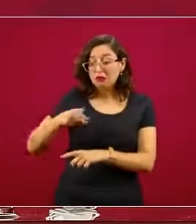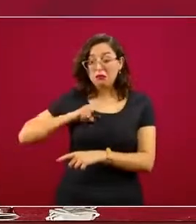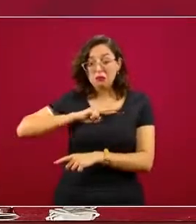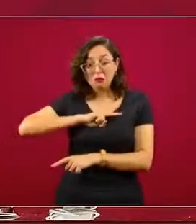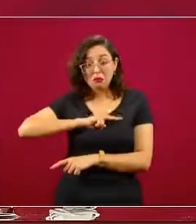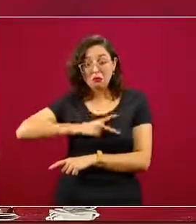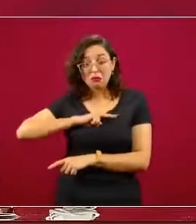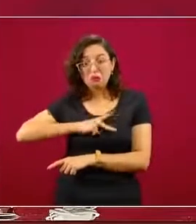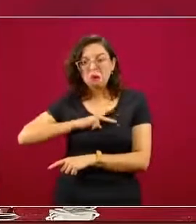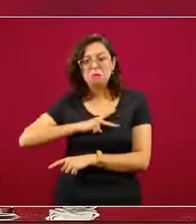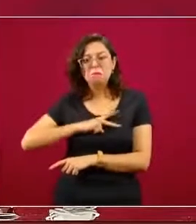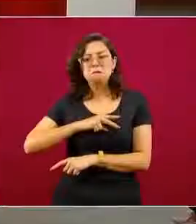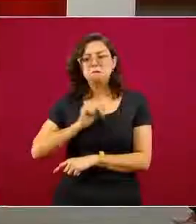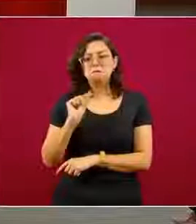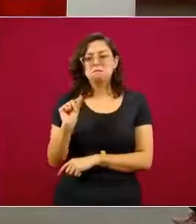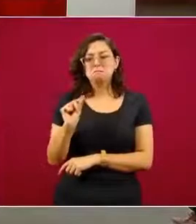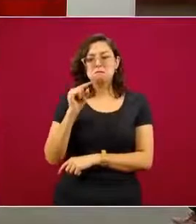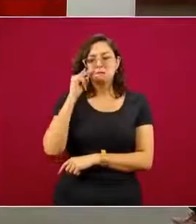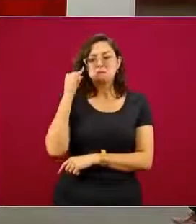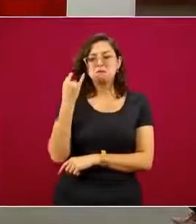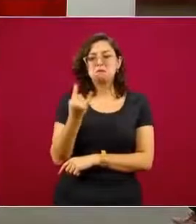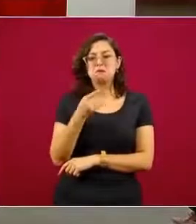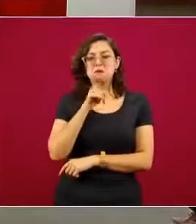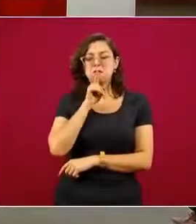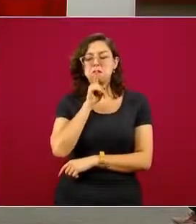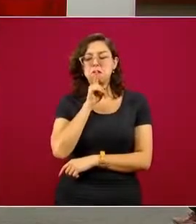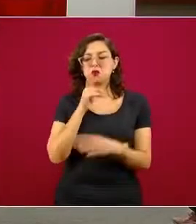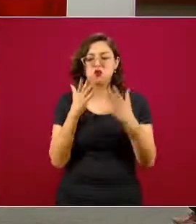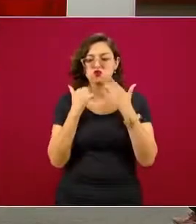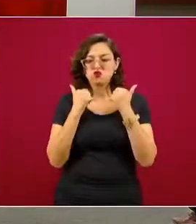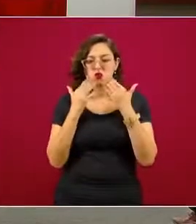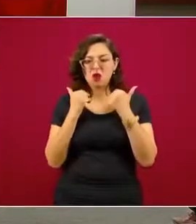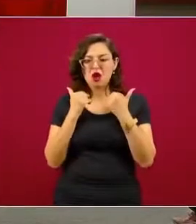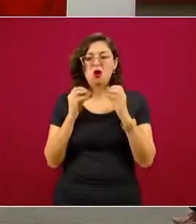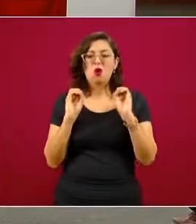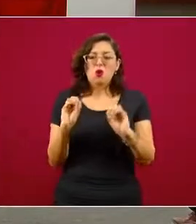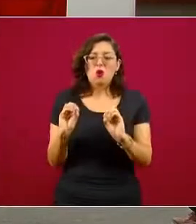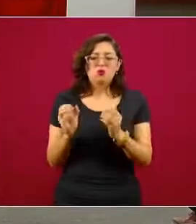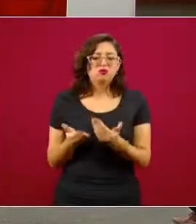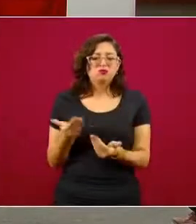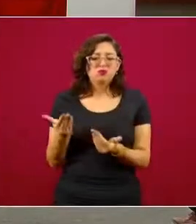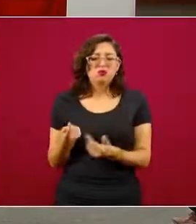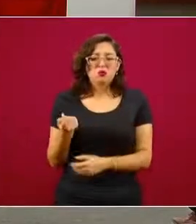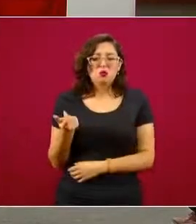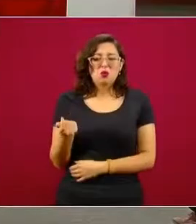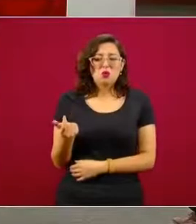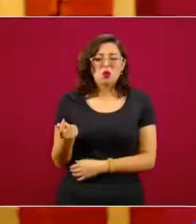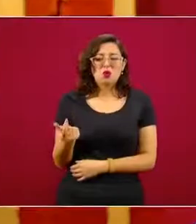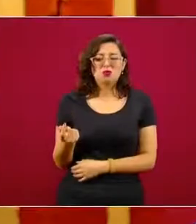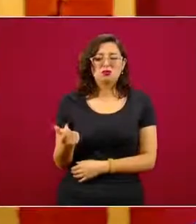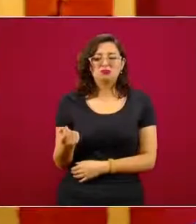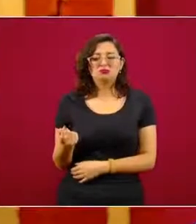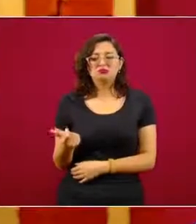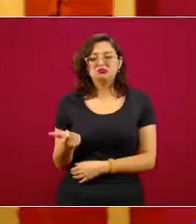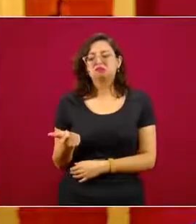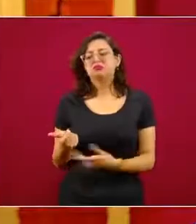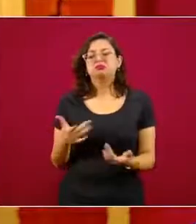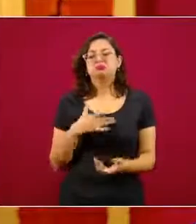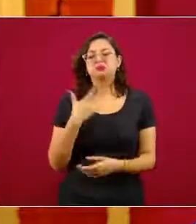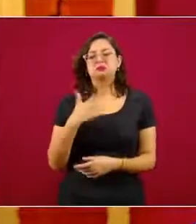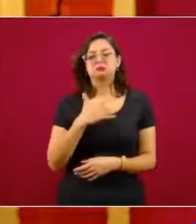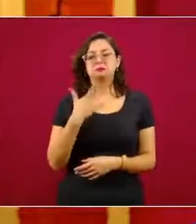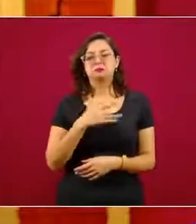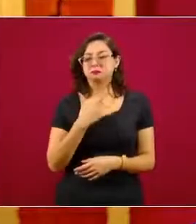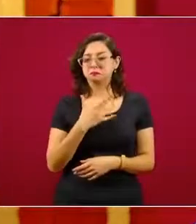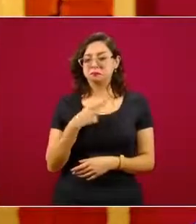virus. Se encontró que de una manera inconsistente, es decir, no fue llamativo la frecuencia con que esto ocurre y se ha considerado